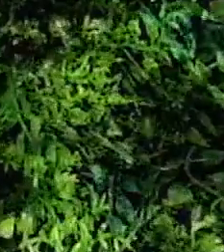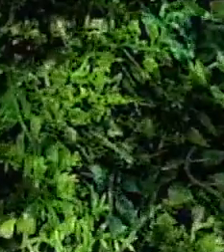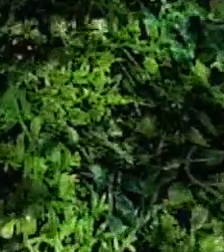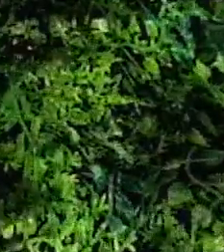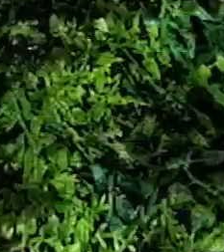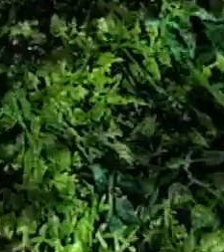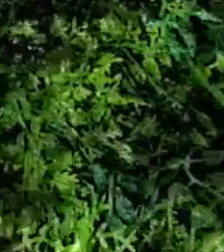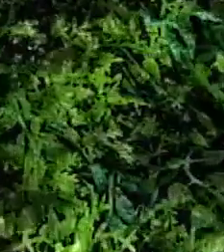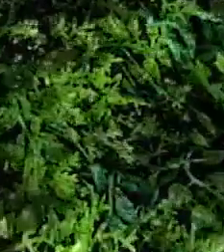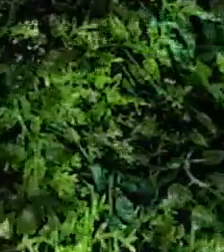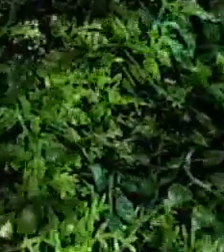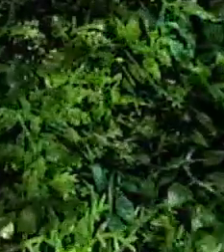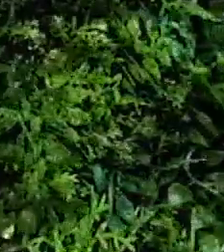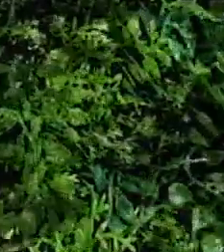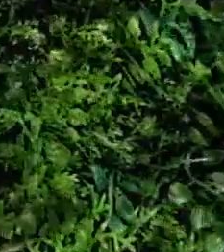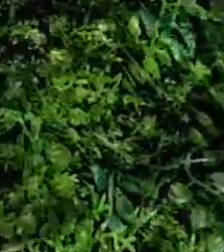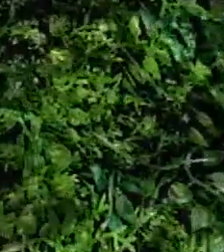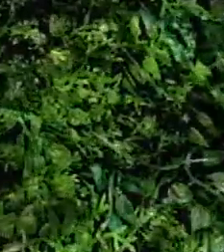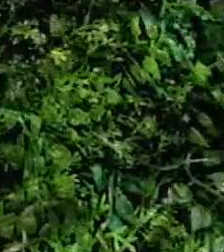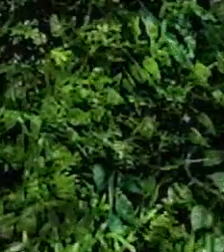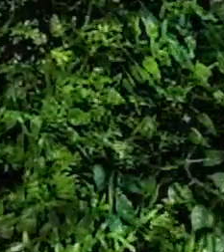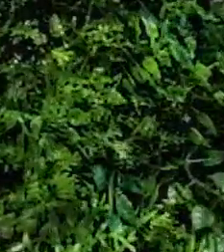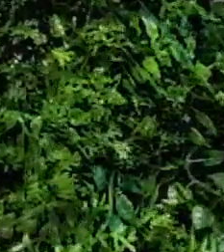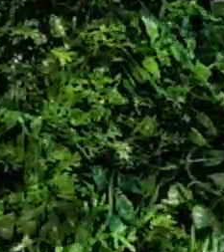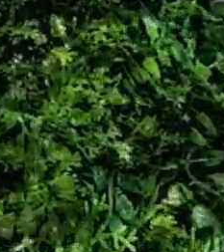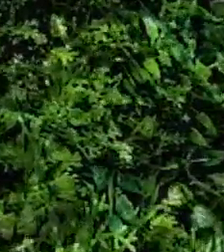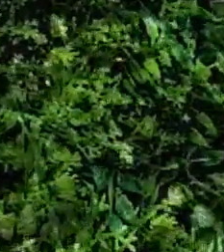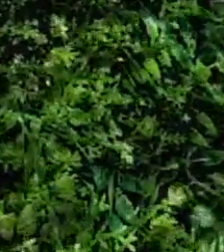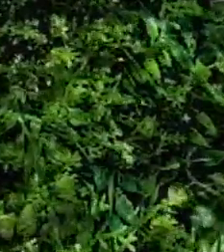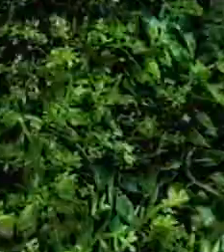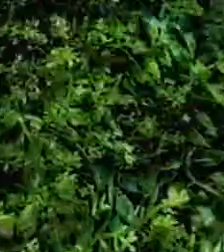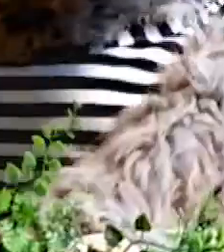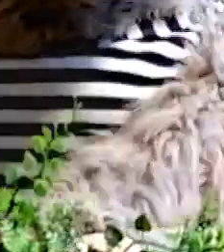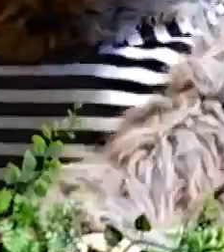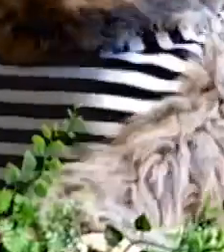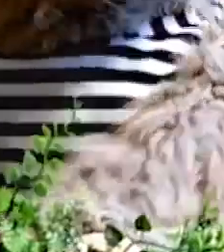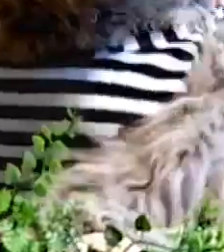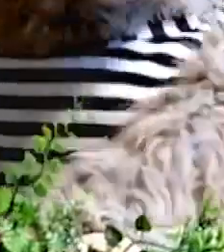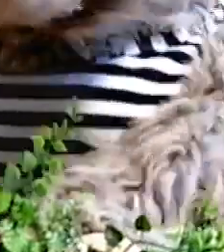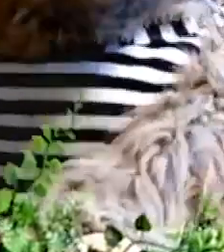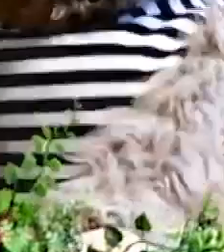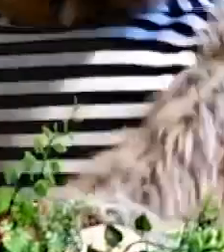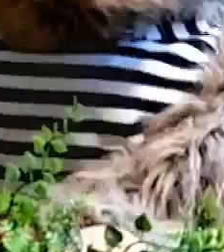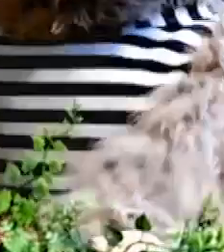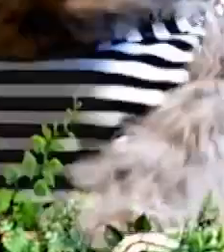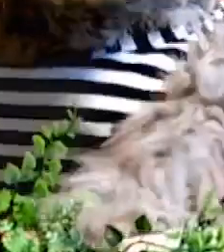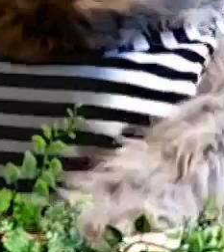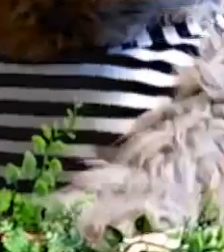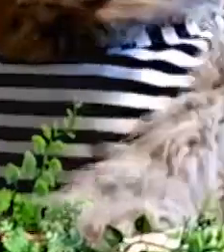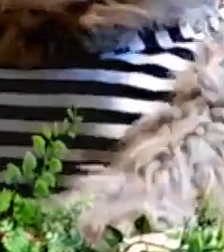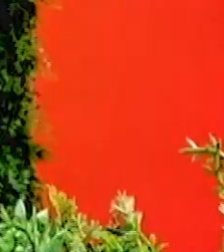Banco Nacional presenta Los Pérez al rescate. Hoy hablaremos de un tema